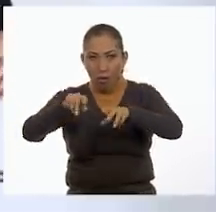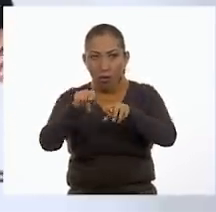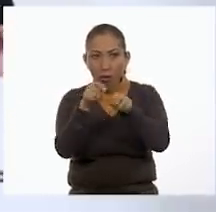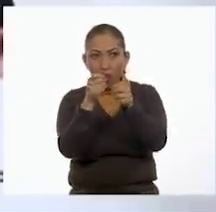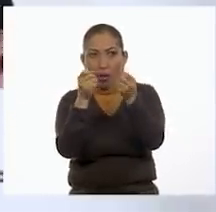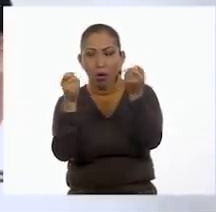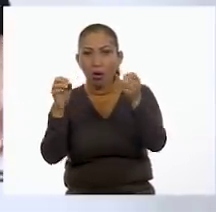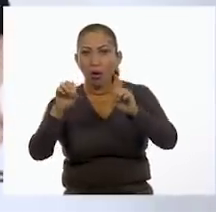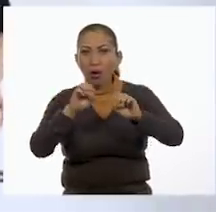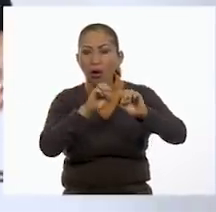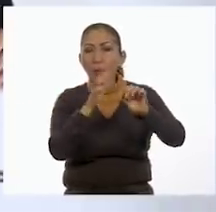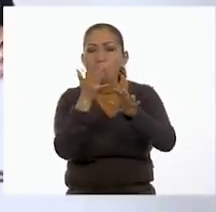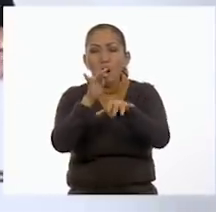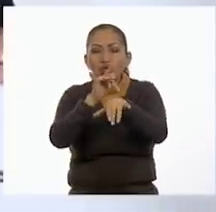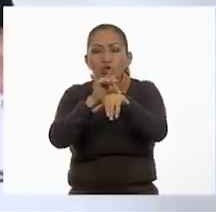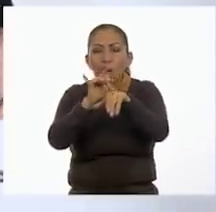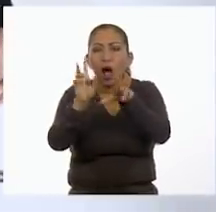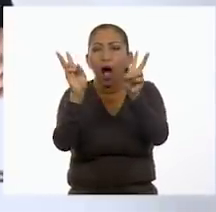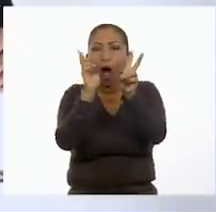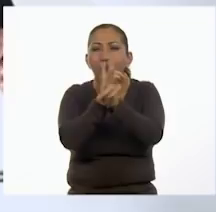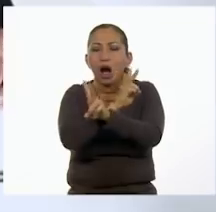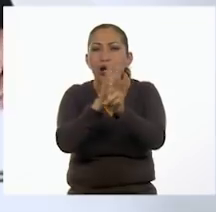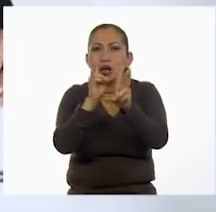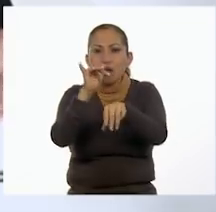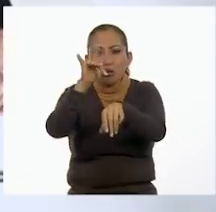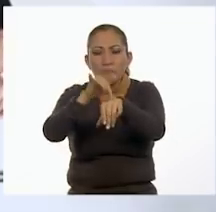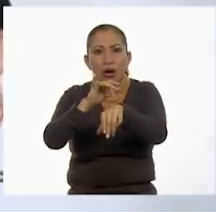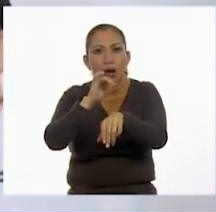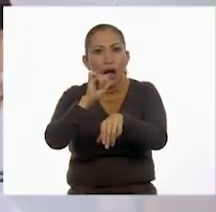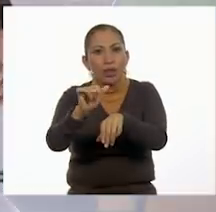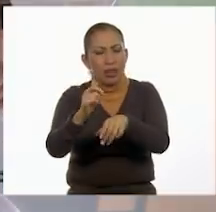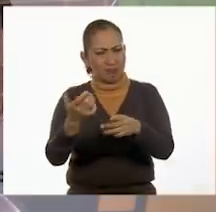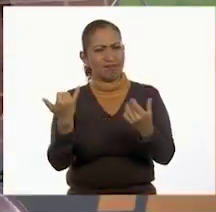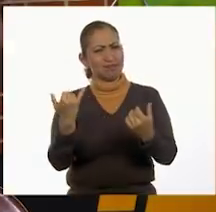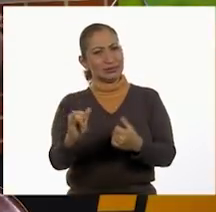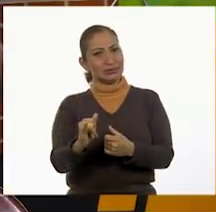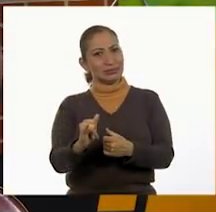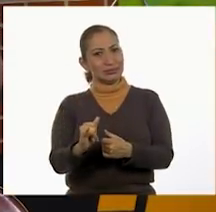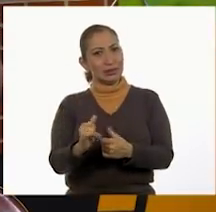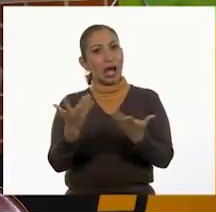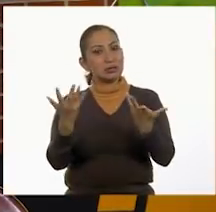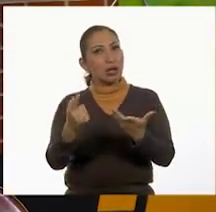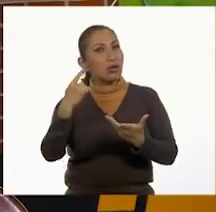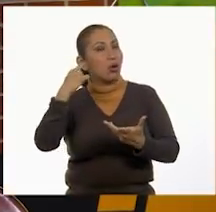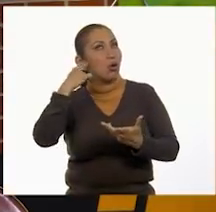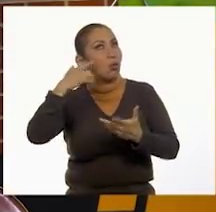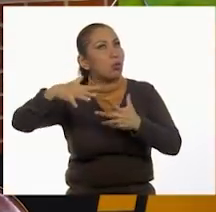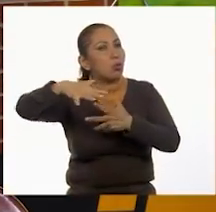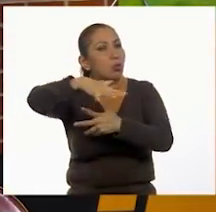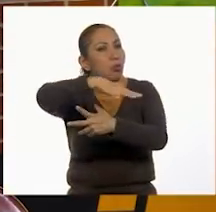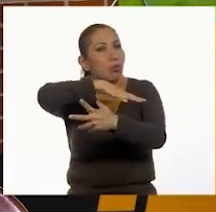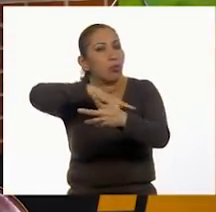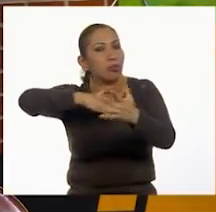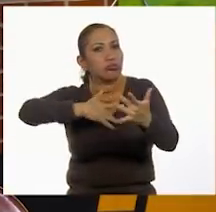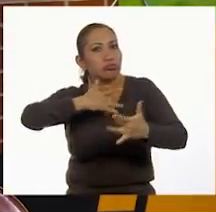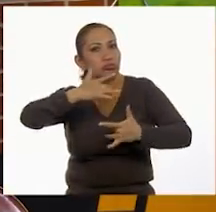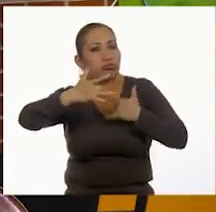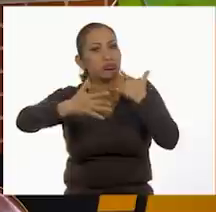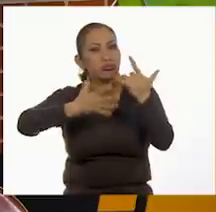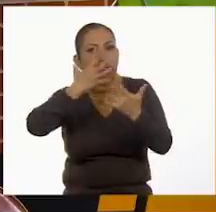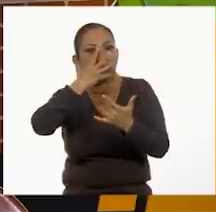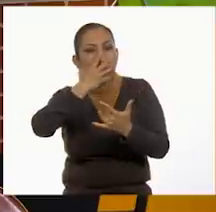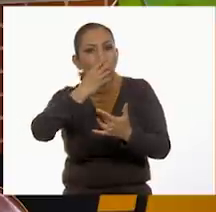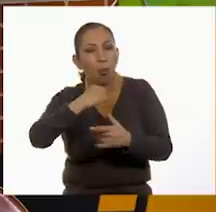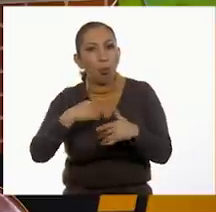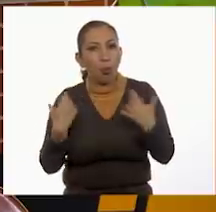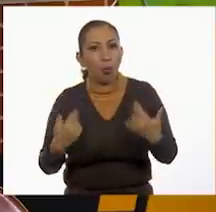y las manos como acariciando el aire sin tener contacto con nada, creando atmósferas inquietantes e